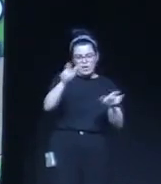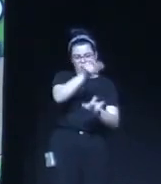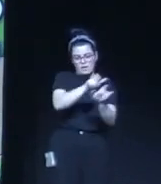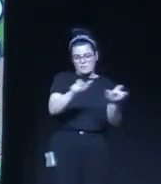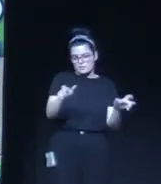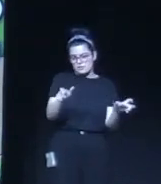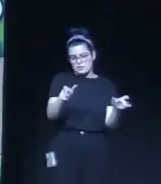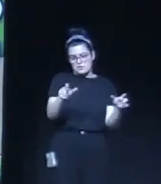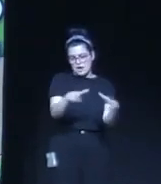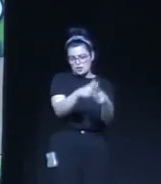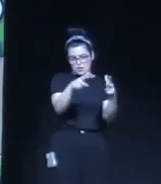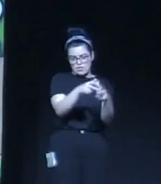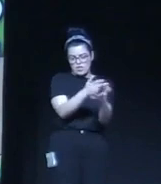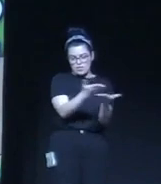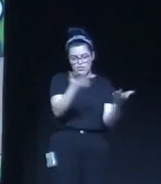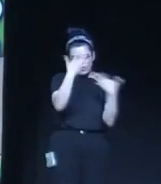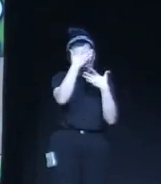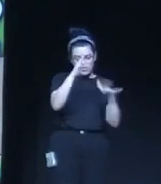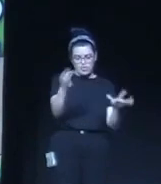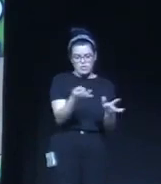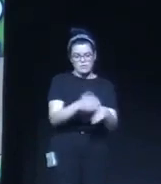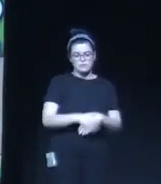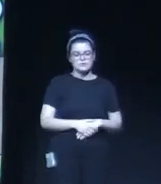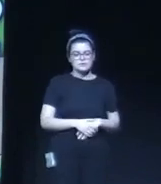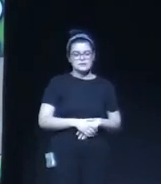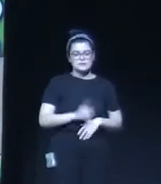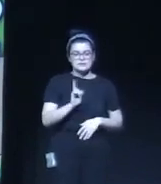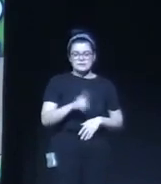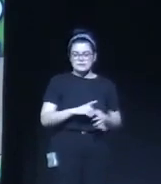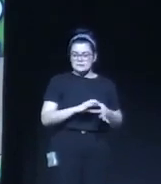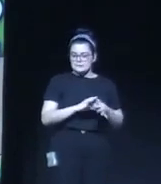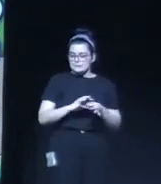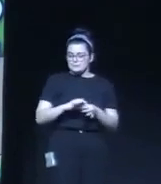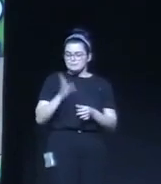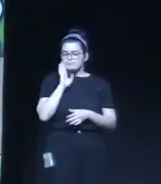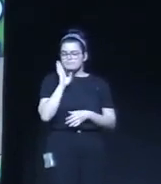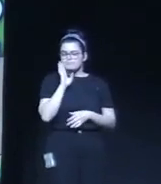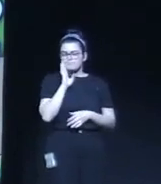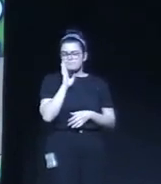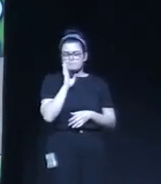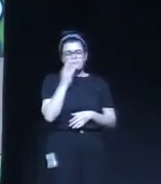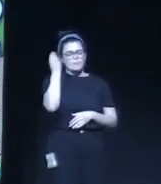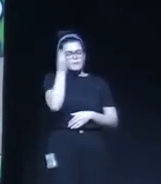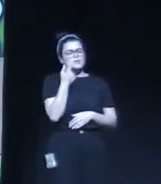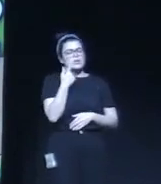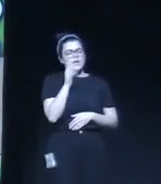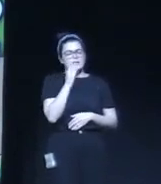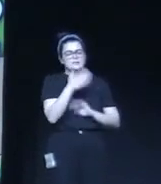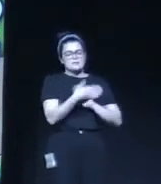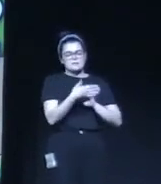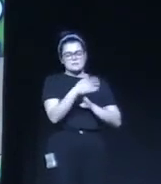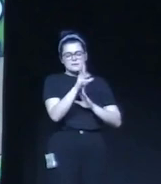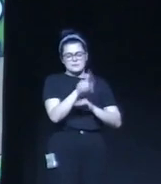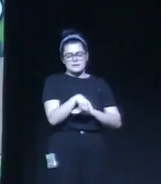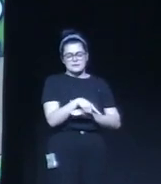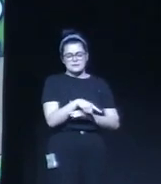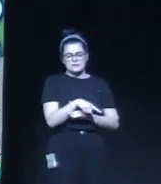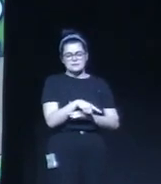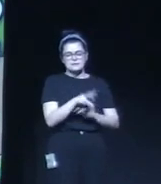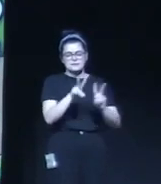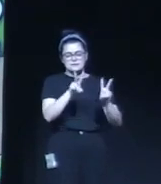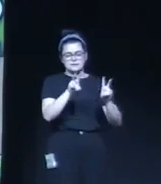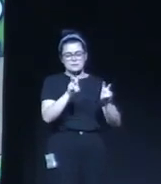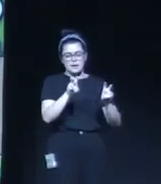Y un poco hilado con eso, ¿sí? Que es lo que comentaba yo creo él también, eso, tener un poco, pues